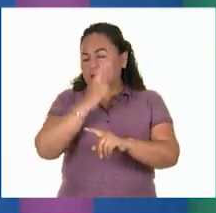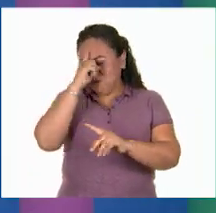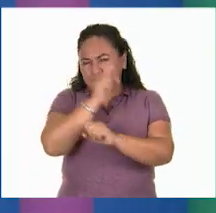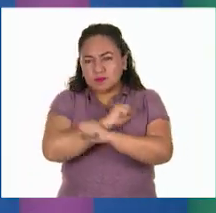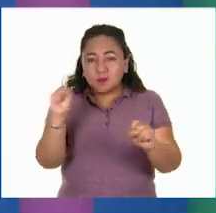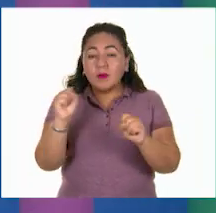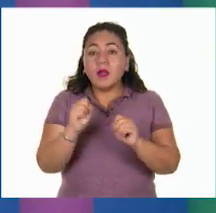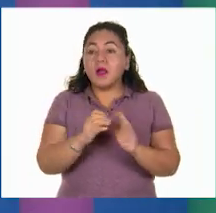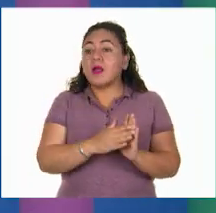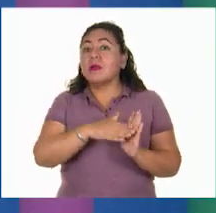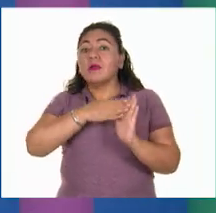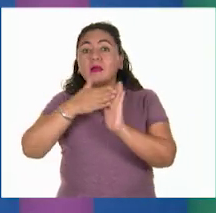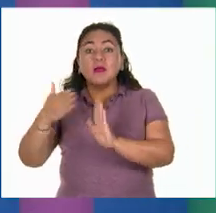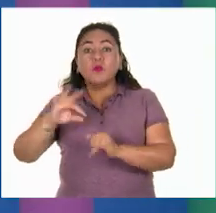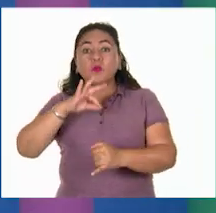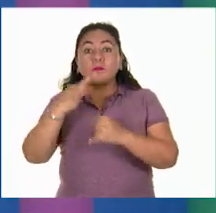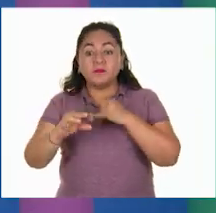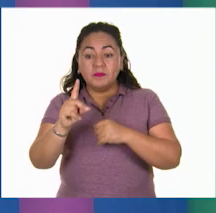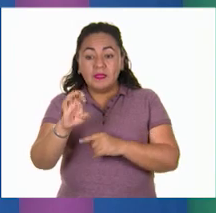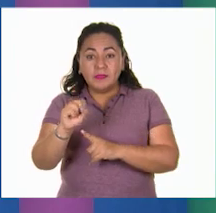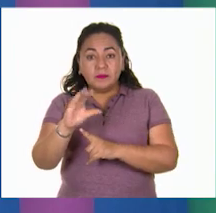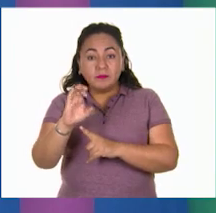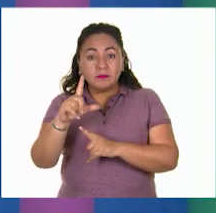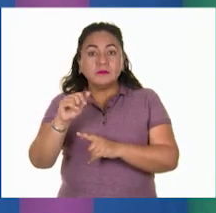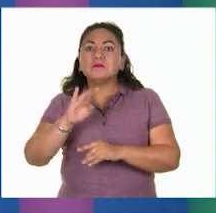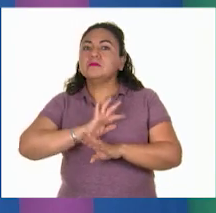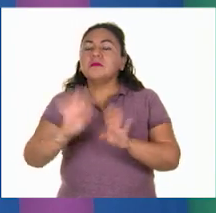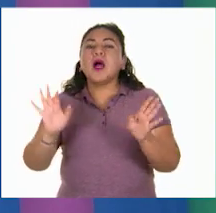el desenlace se resuelve el conflicto. ¿Me apoyan?